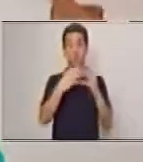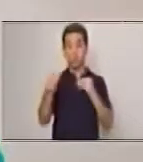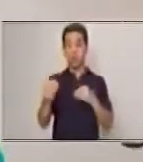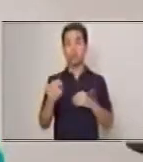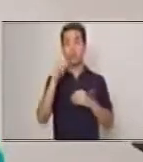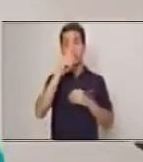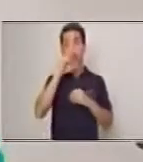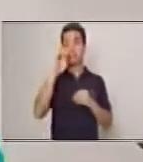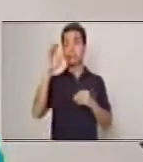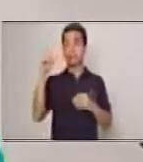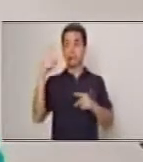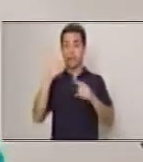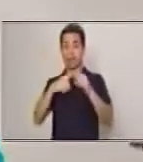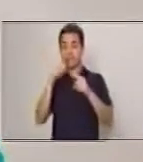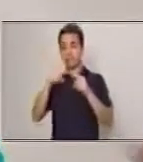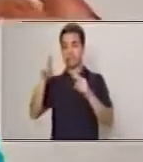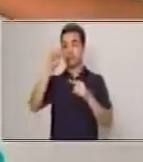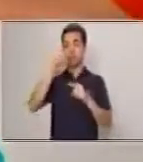100x cuadrado.